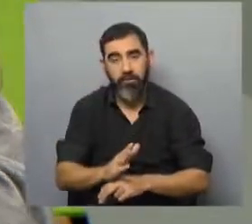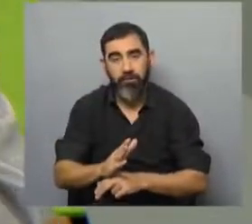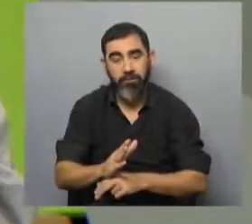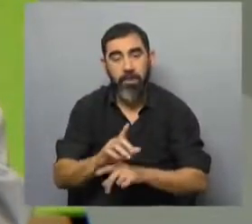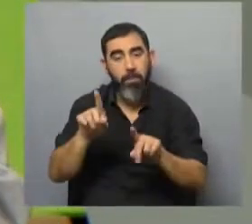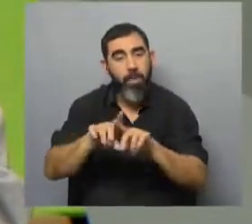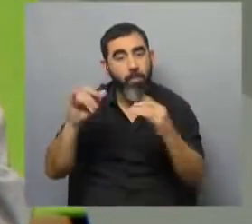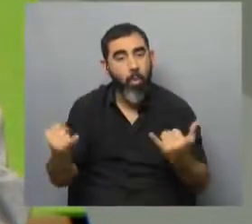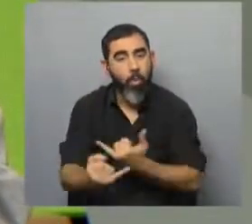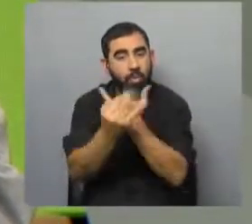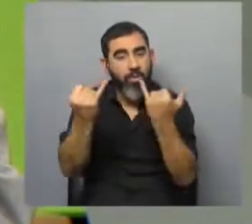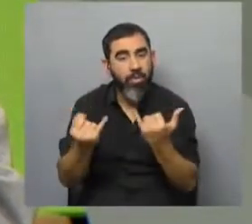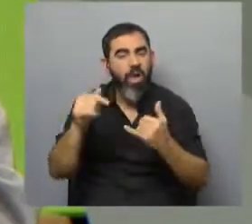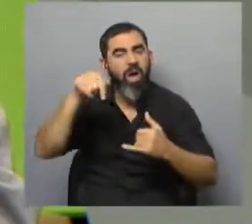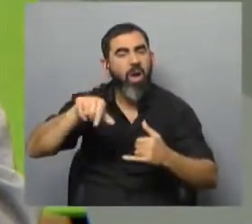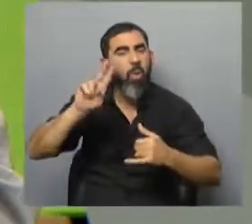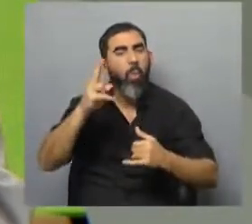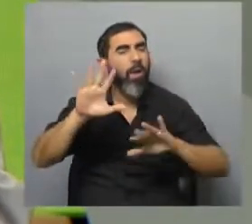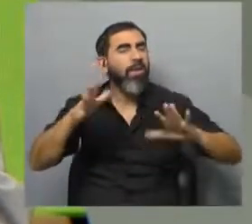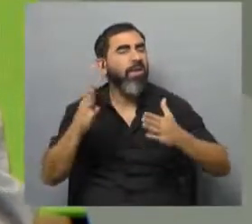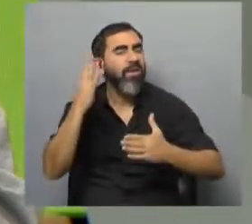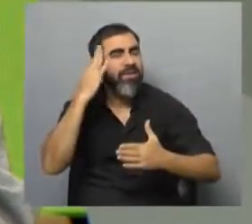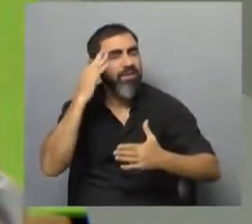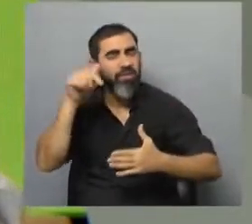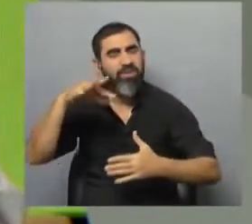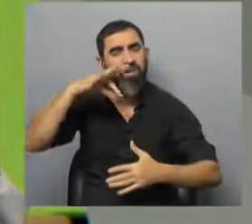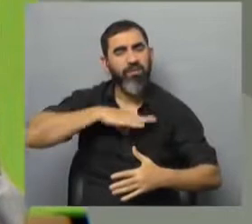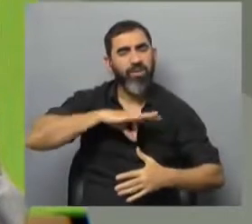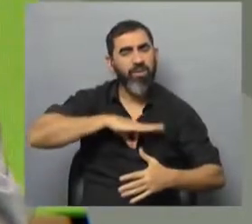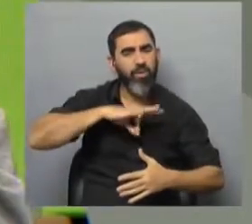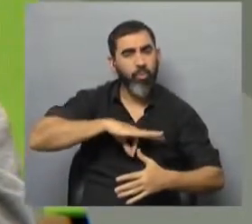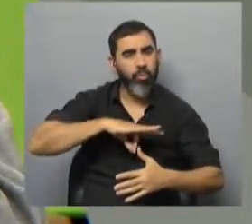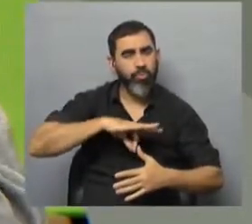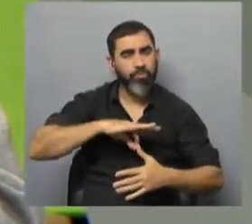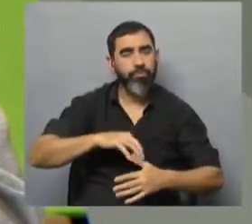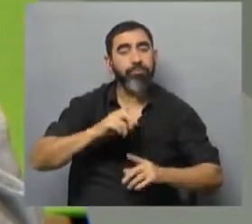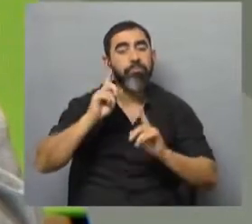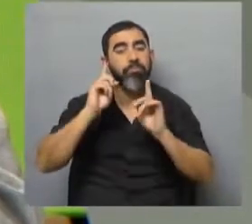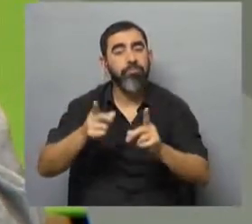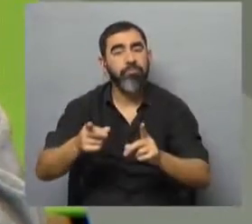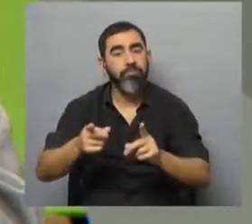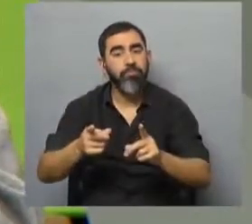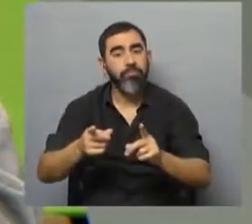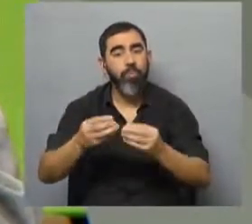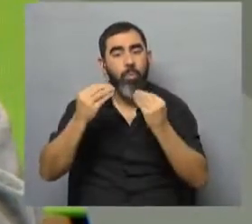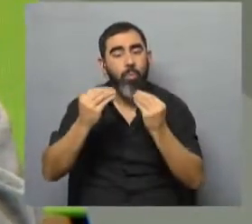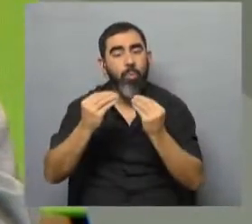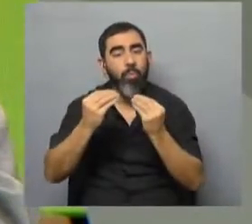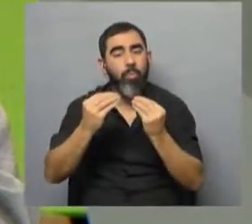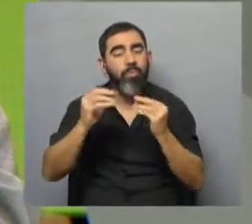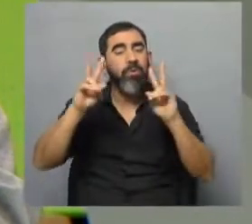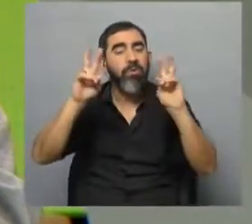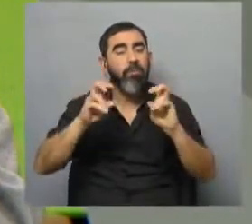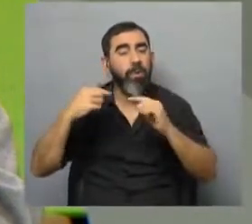mismo día. ¿Qué sabemos en Uruguay de este tipo, de esta familia de virus, de este virus en particular y sobre todo cómo bajamos esto a